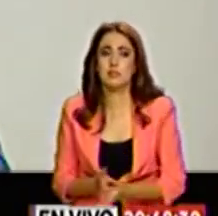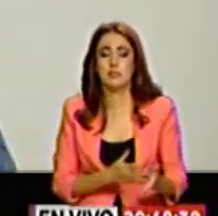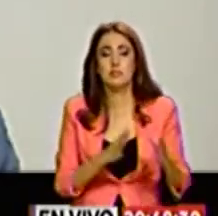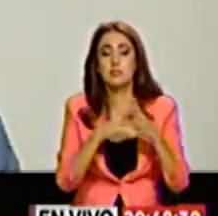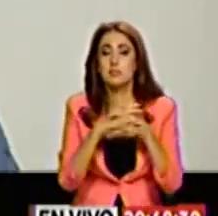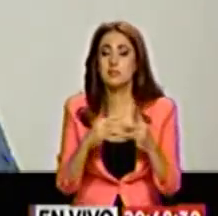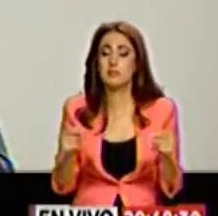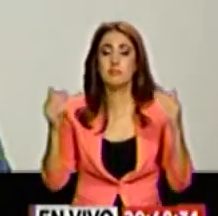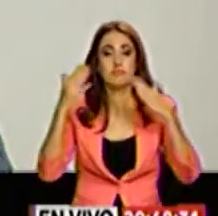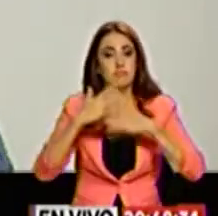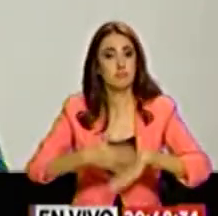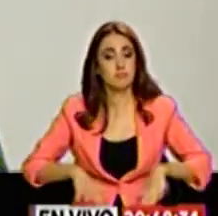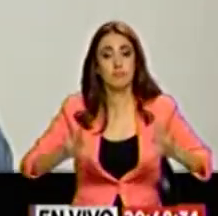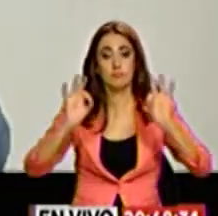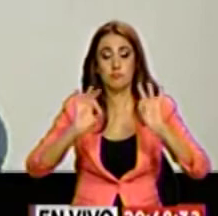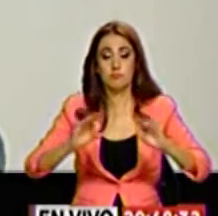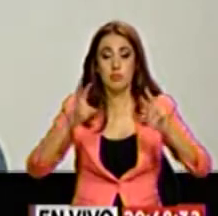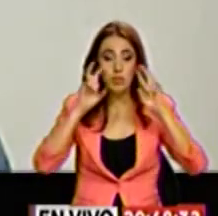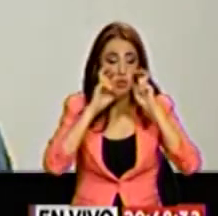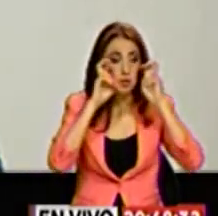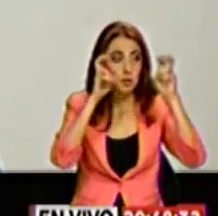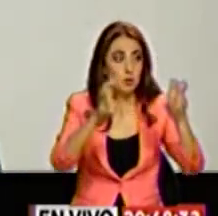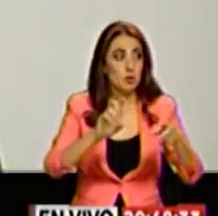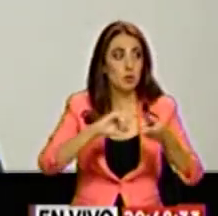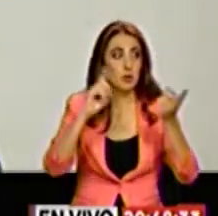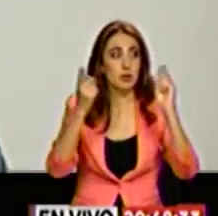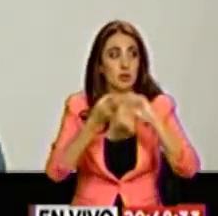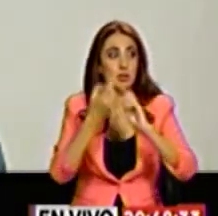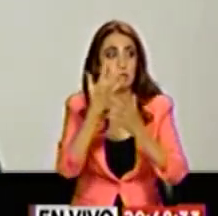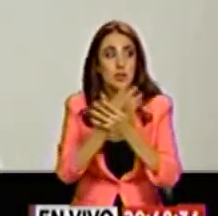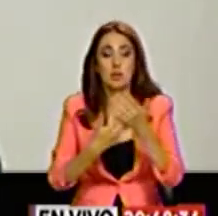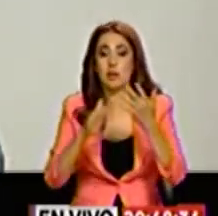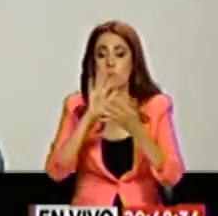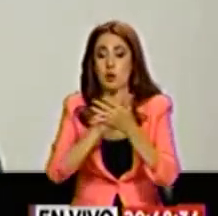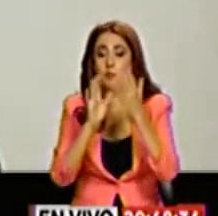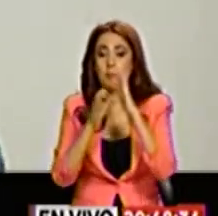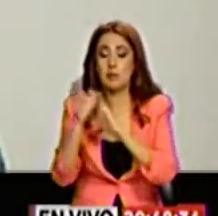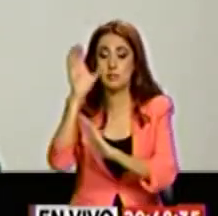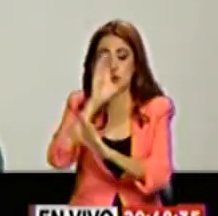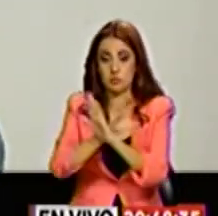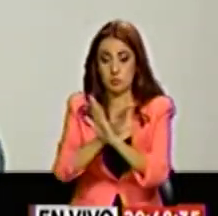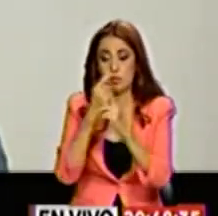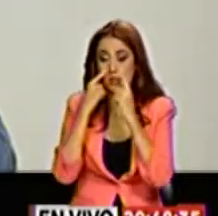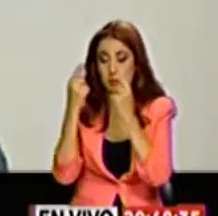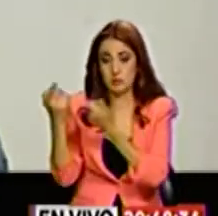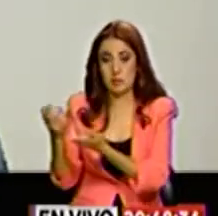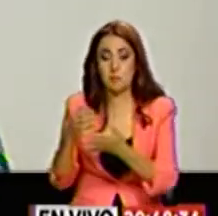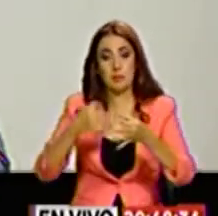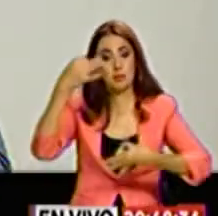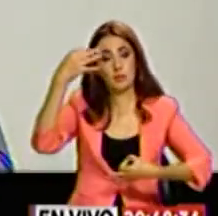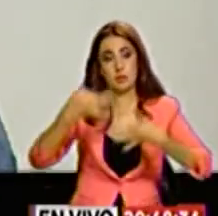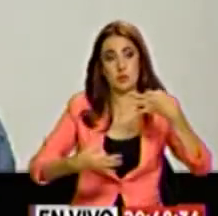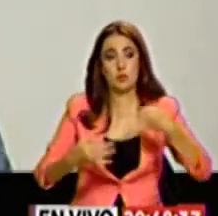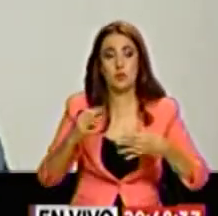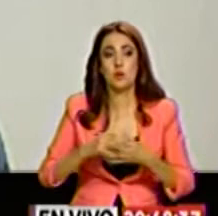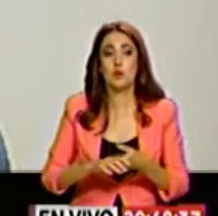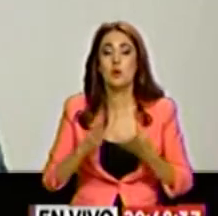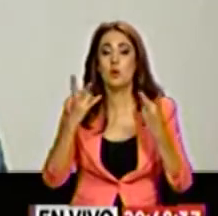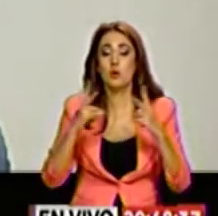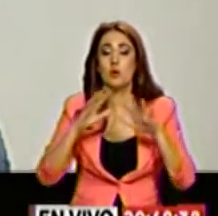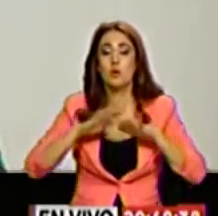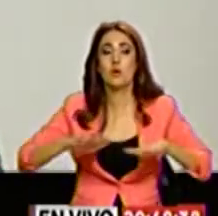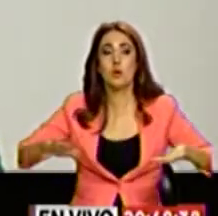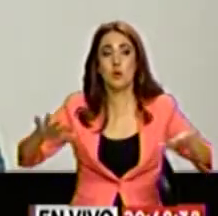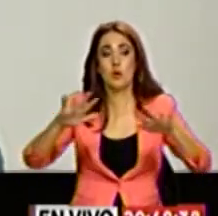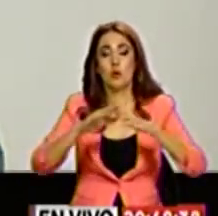efectivizada. Hay que crear un observatorio que nos garantice que se cambien las mallas curriculares, pero que además la Administración de Justicia ahora sí funcione, porque hay que entregarle